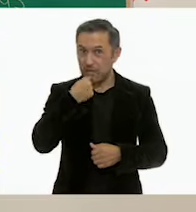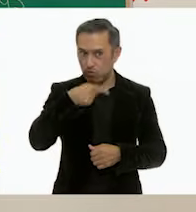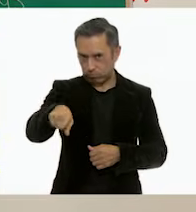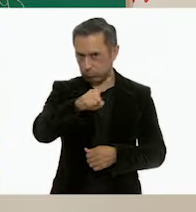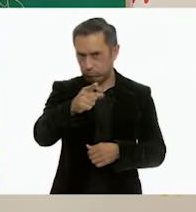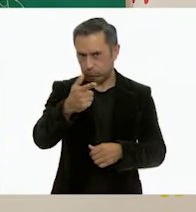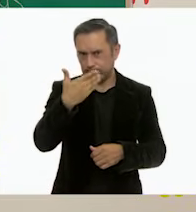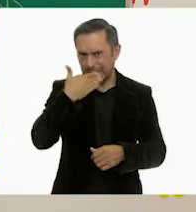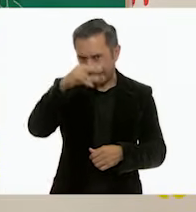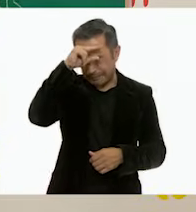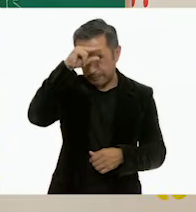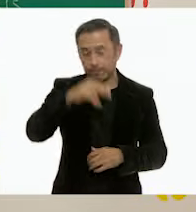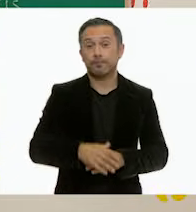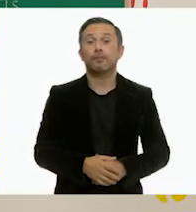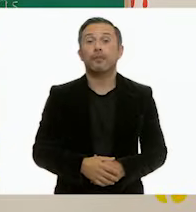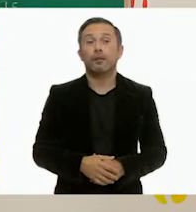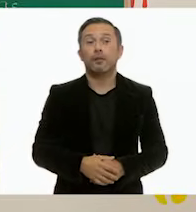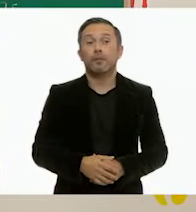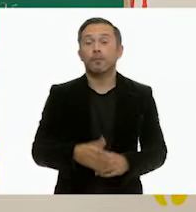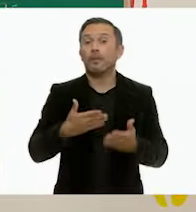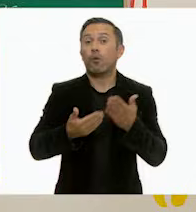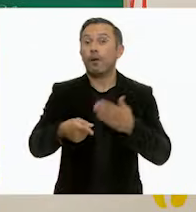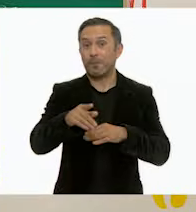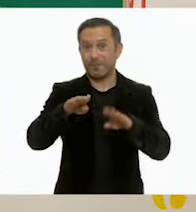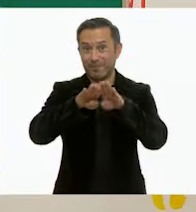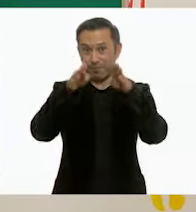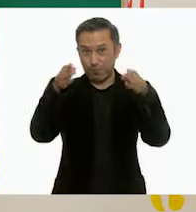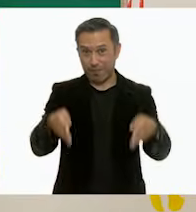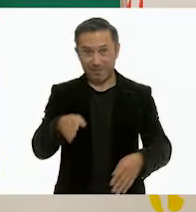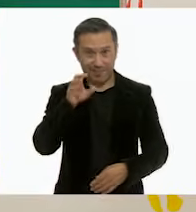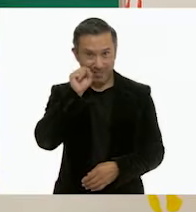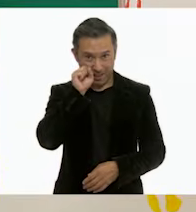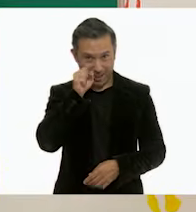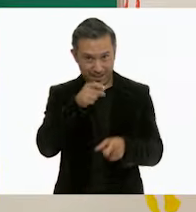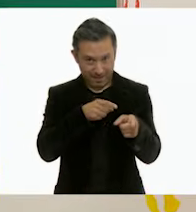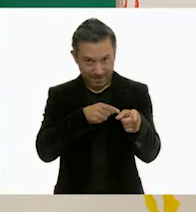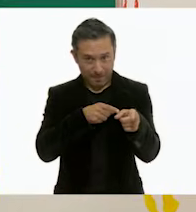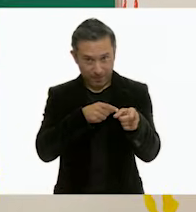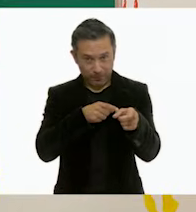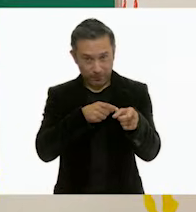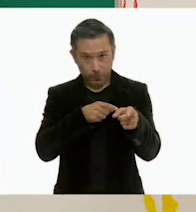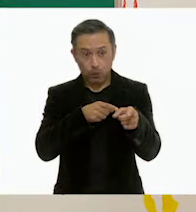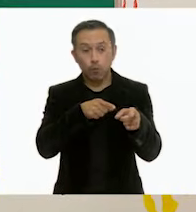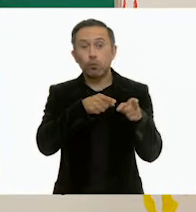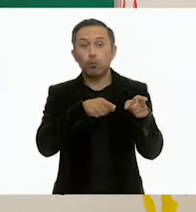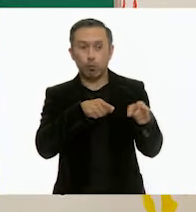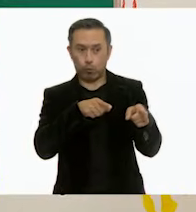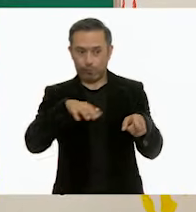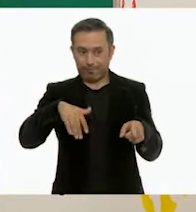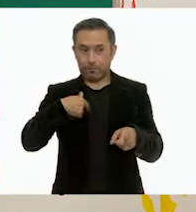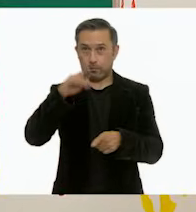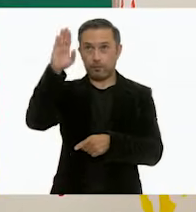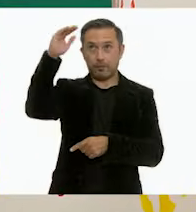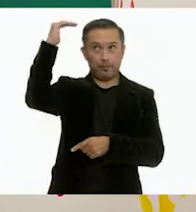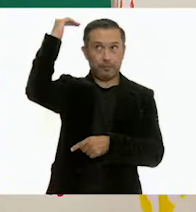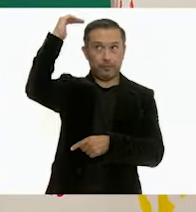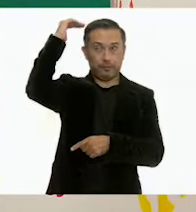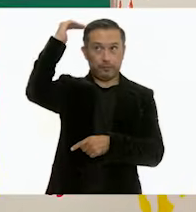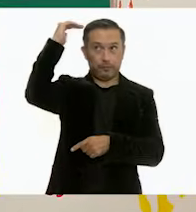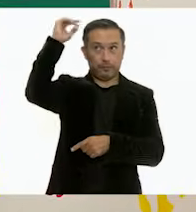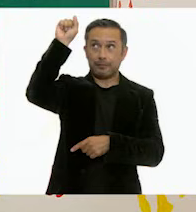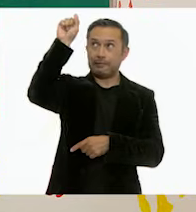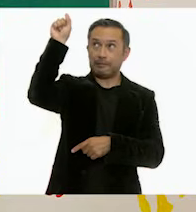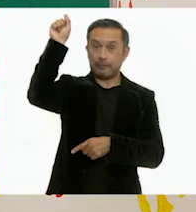Ahora, el mueble naranja. En relación a tu estatura, ¿tú crees que